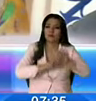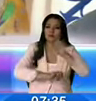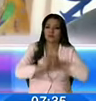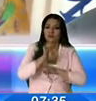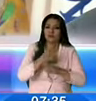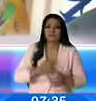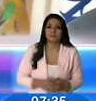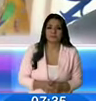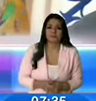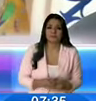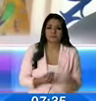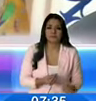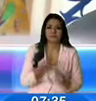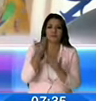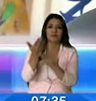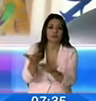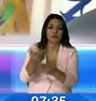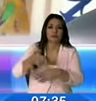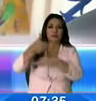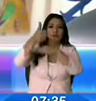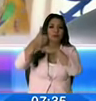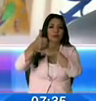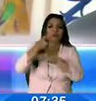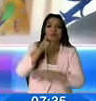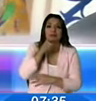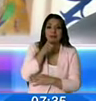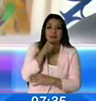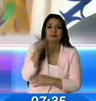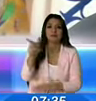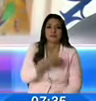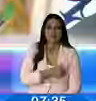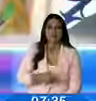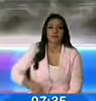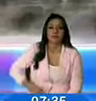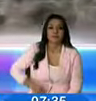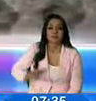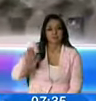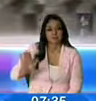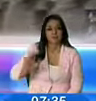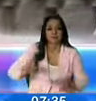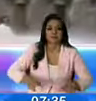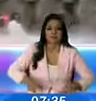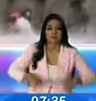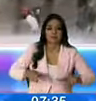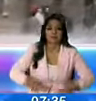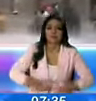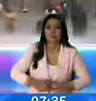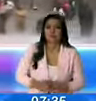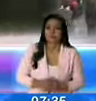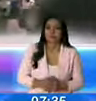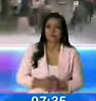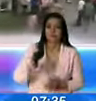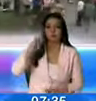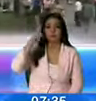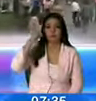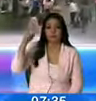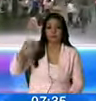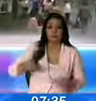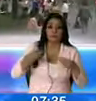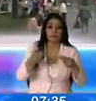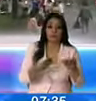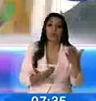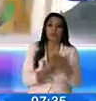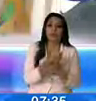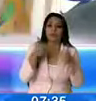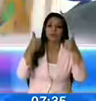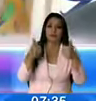ser el caso, poner en conocimiento de la máxima autoridad, en este caso el presidente de la República. con la finalidad de que el Ejecutivo pueda enviar una nueva